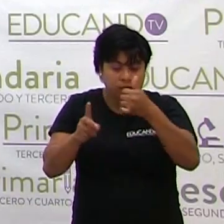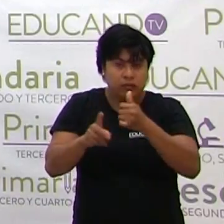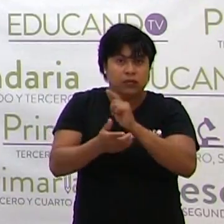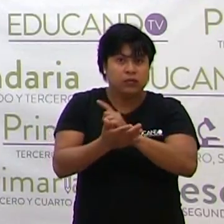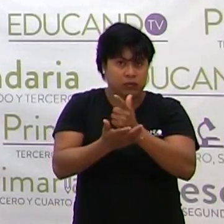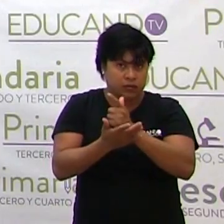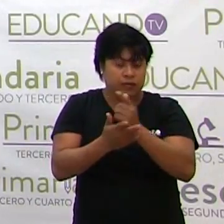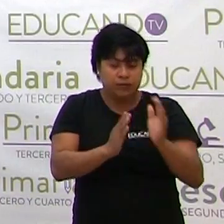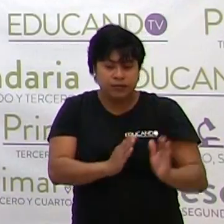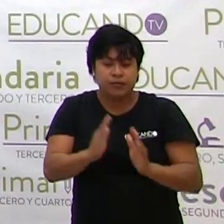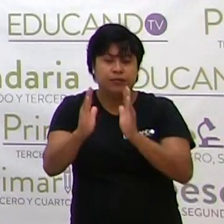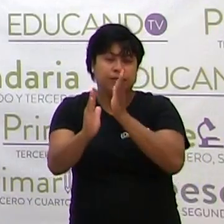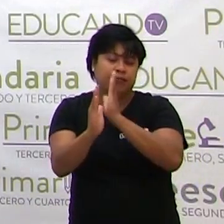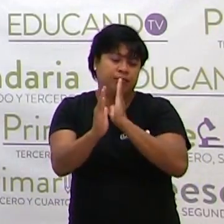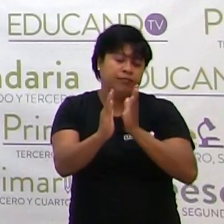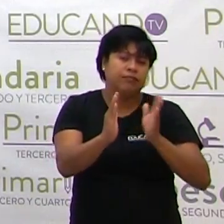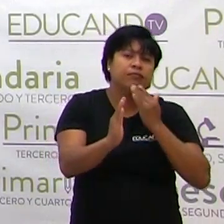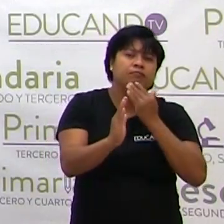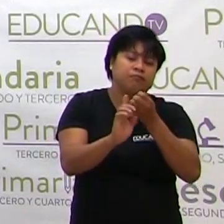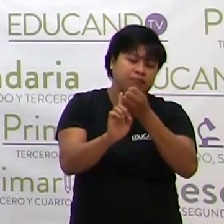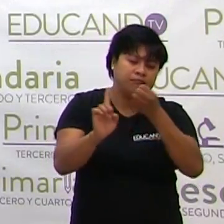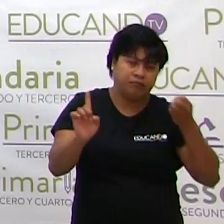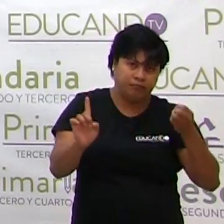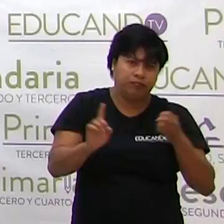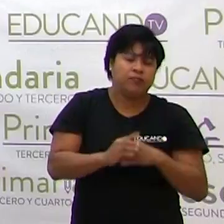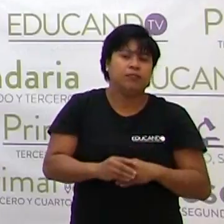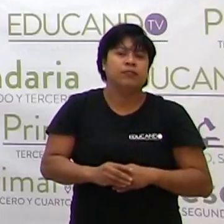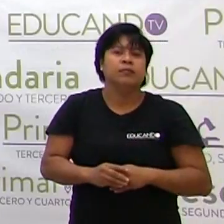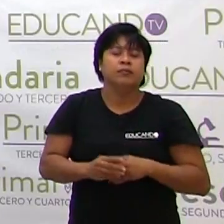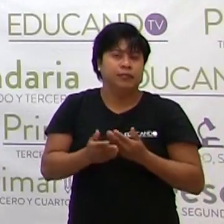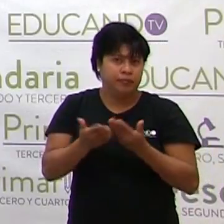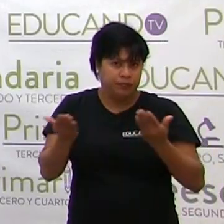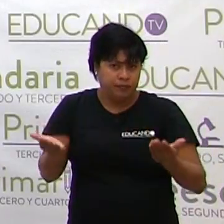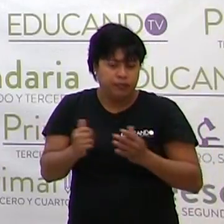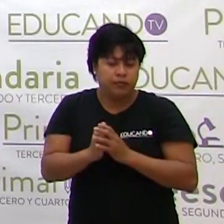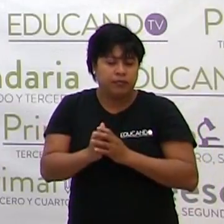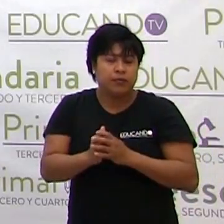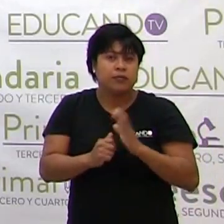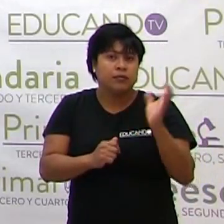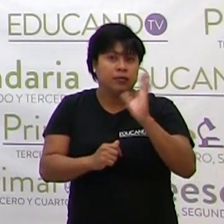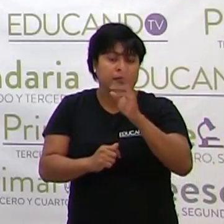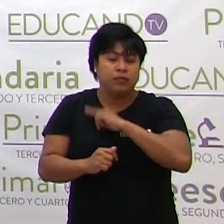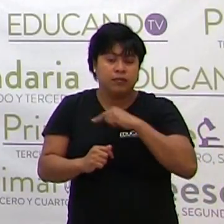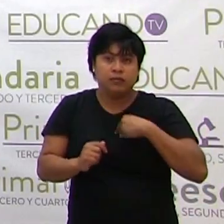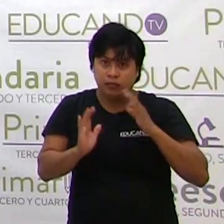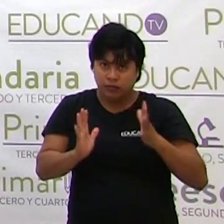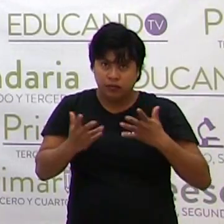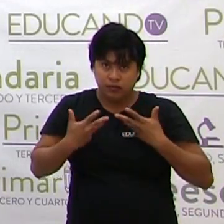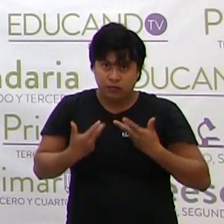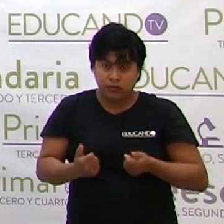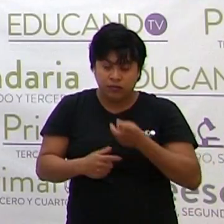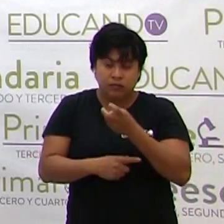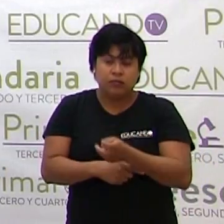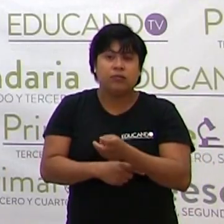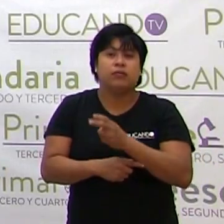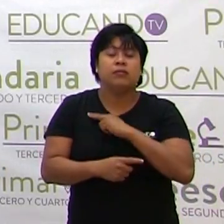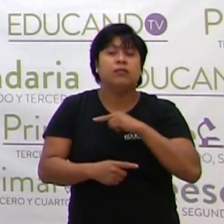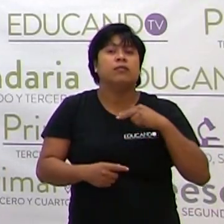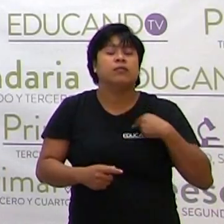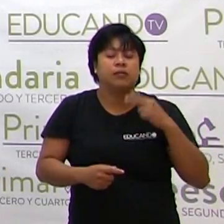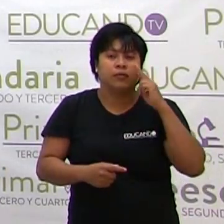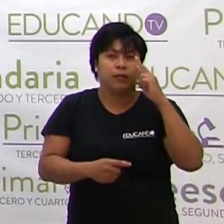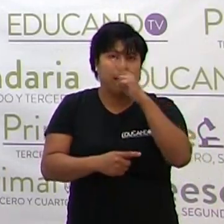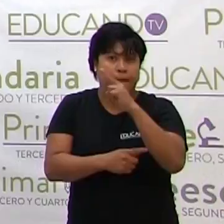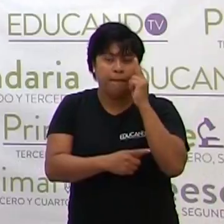tú tengas en casa. Ahora bien, cuando ya entendemos esta parte, nos vamos a dar